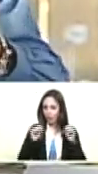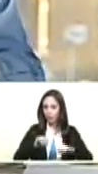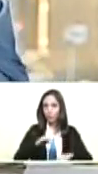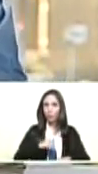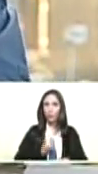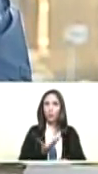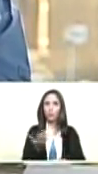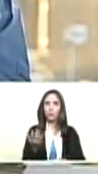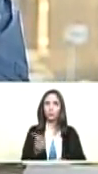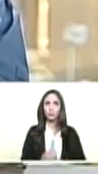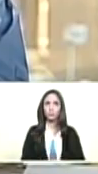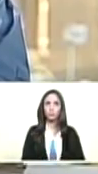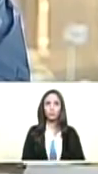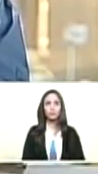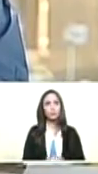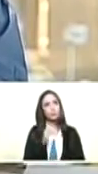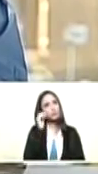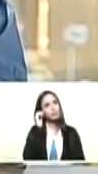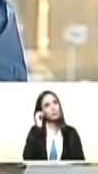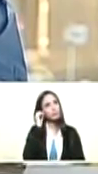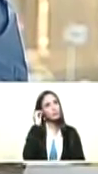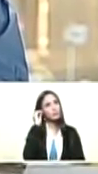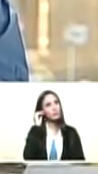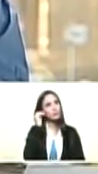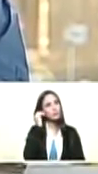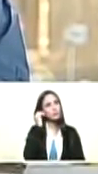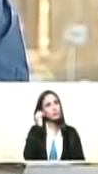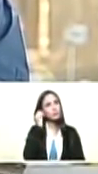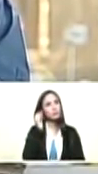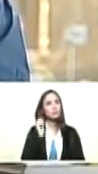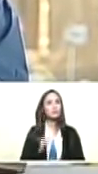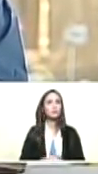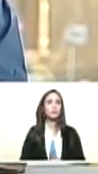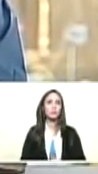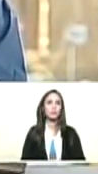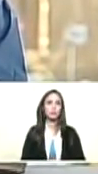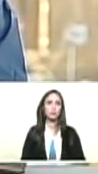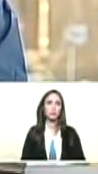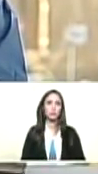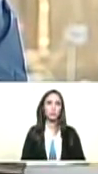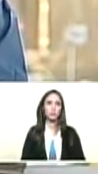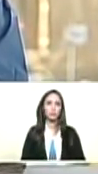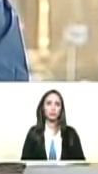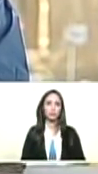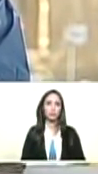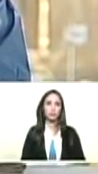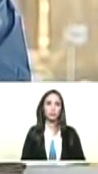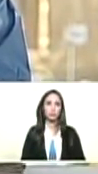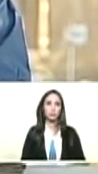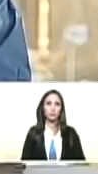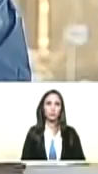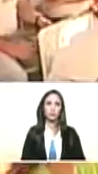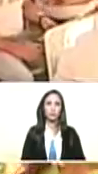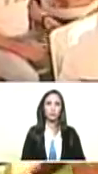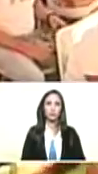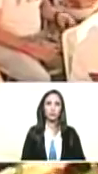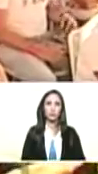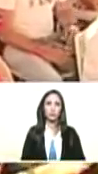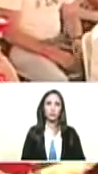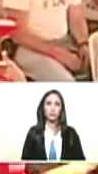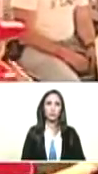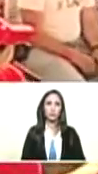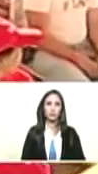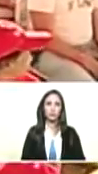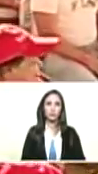Eso se da, afortunadamente. ¿Qué pasó con ese niño que está llorando ahí? ¿No le gustó la idea de la pescadería, Clac? Se